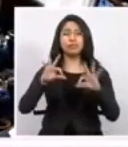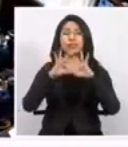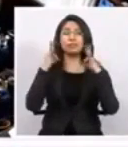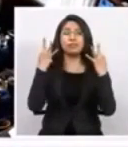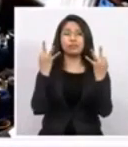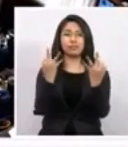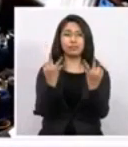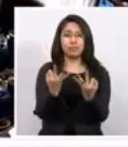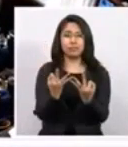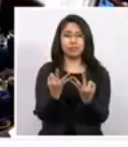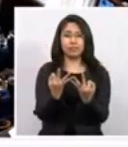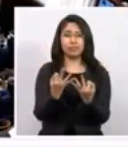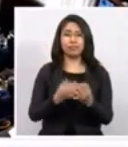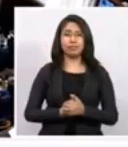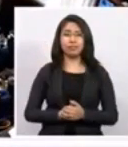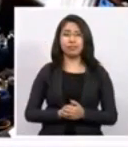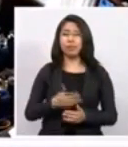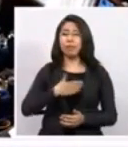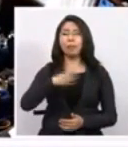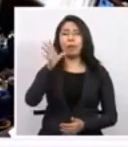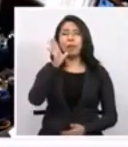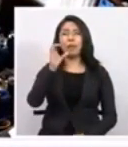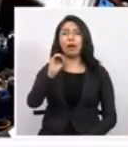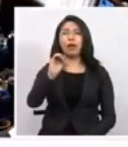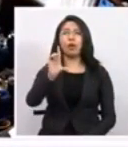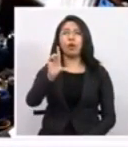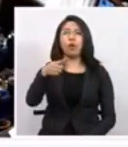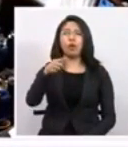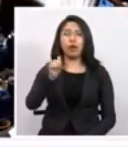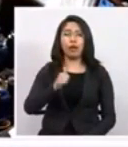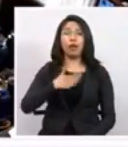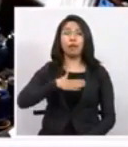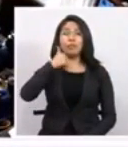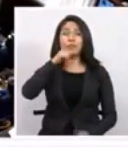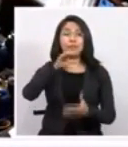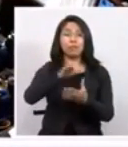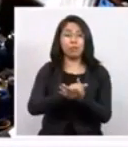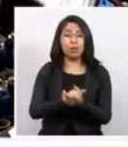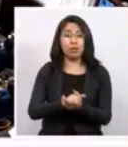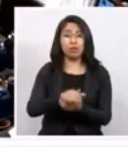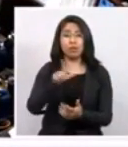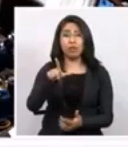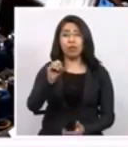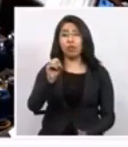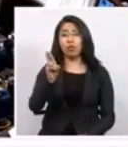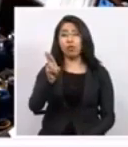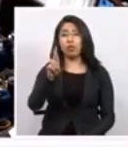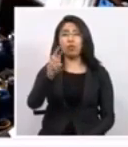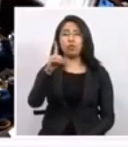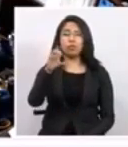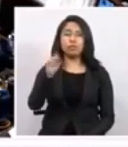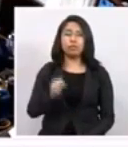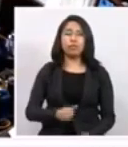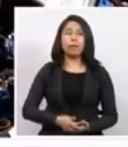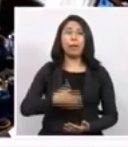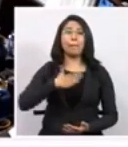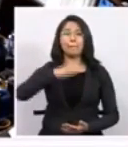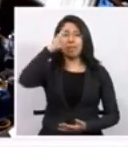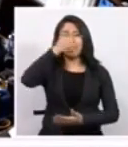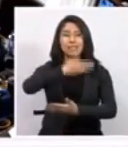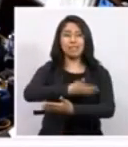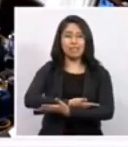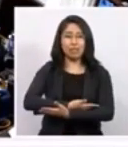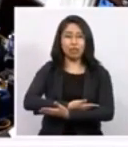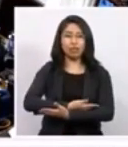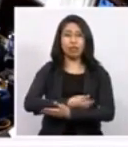familia, para mi mamá Olga, mi esposa Lourdes, mis hijos Marcelo,